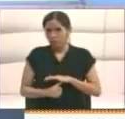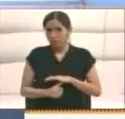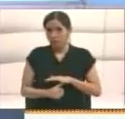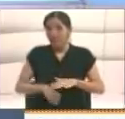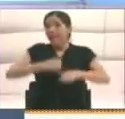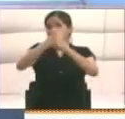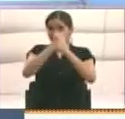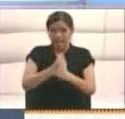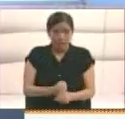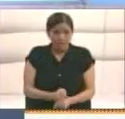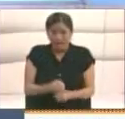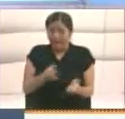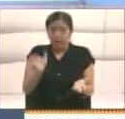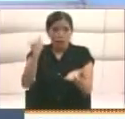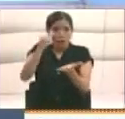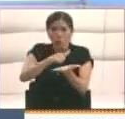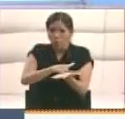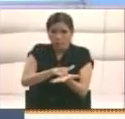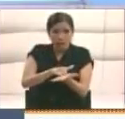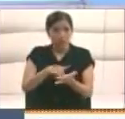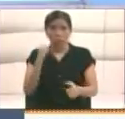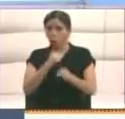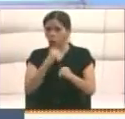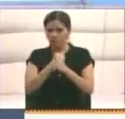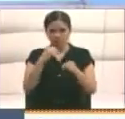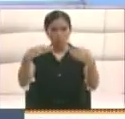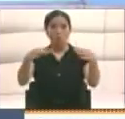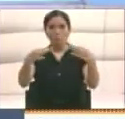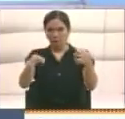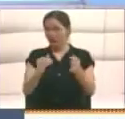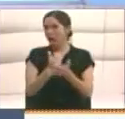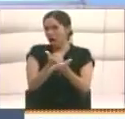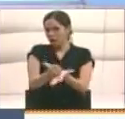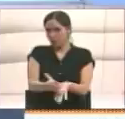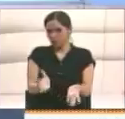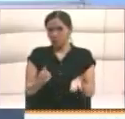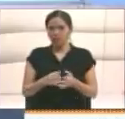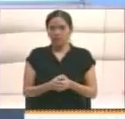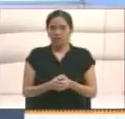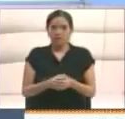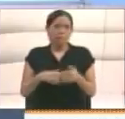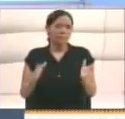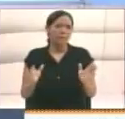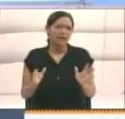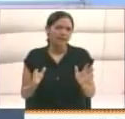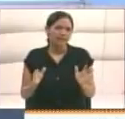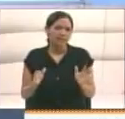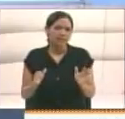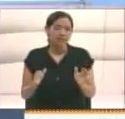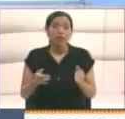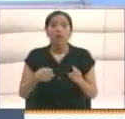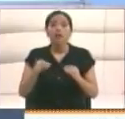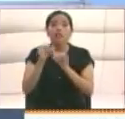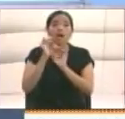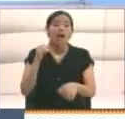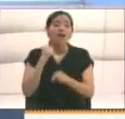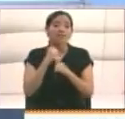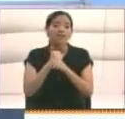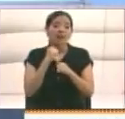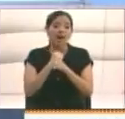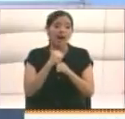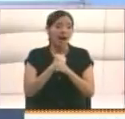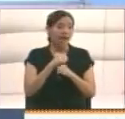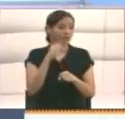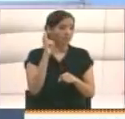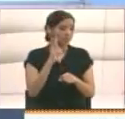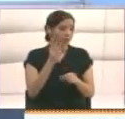venezolanos en los aeropuertos con trabajo y papeles para que casi dejar de trabajar los ciudadanos de esos países para darle